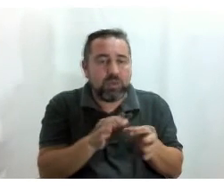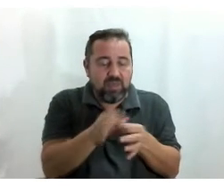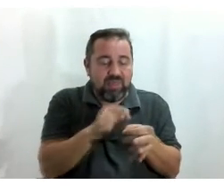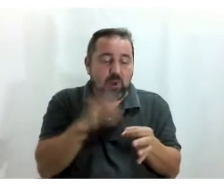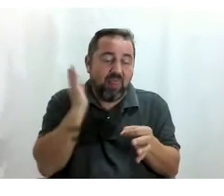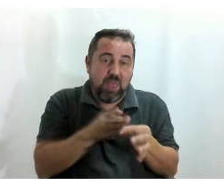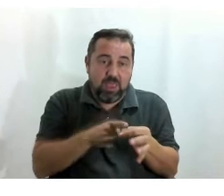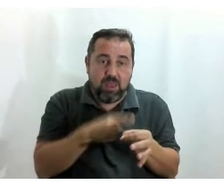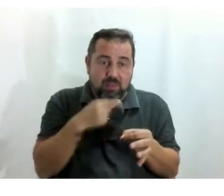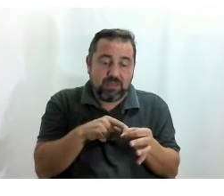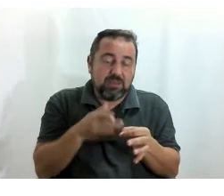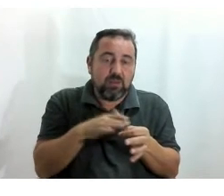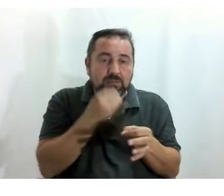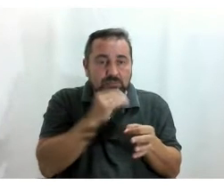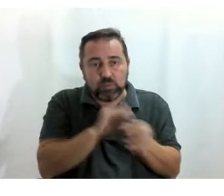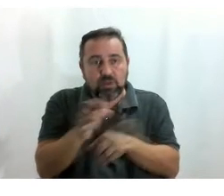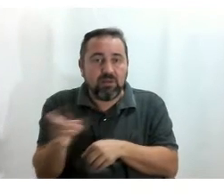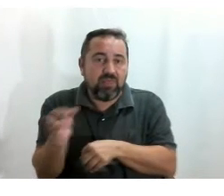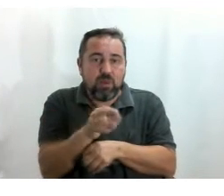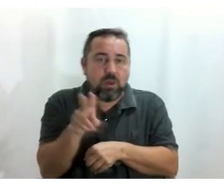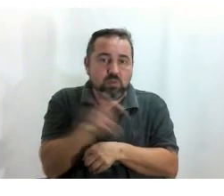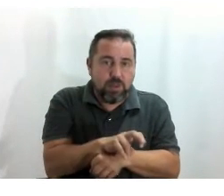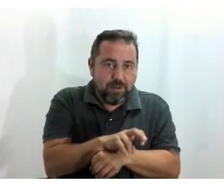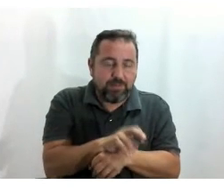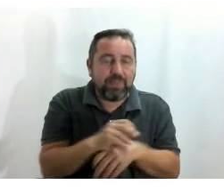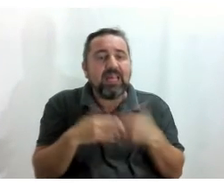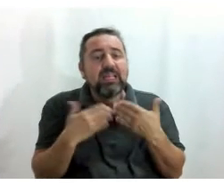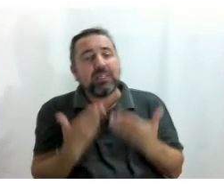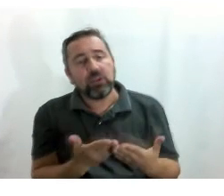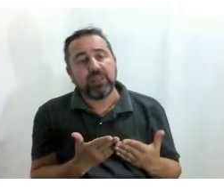por una célula nueva. ¿De acuerdo? Entonces, en este sentido hay